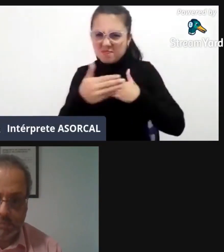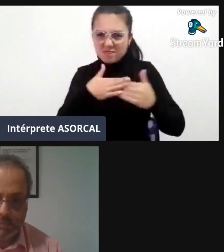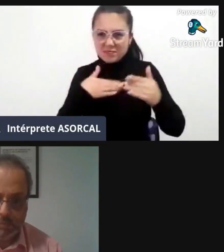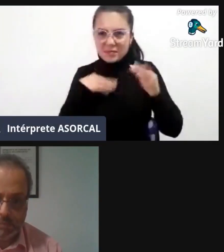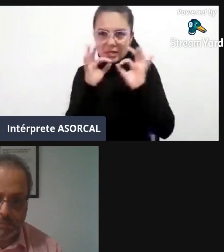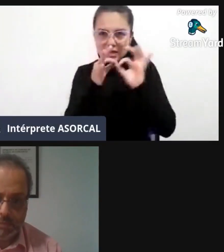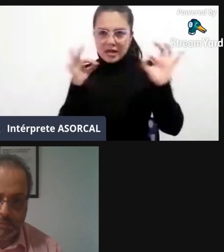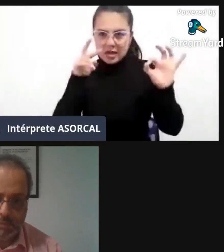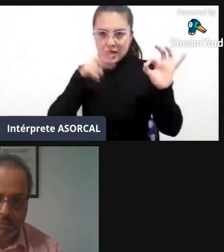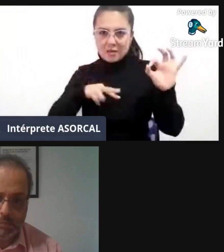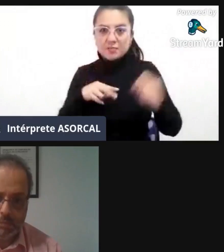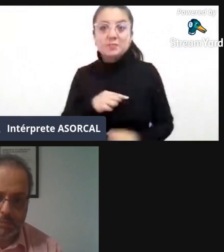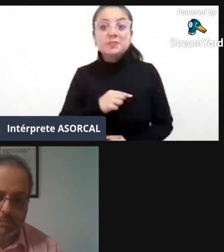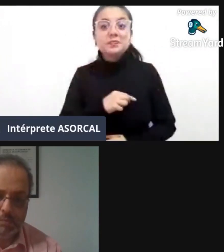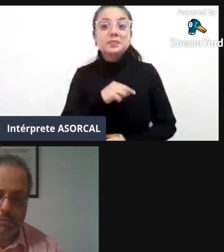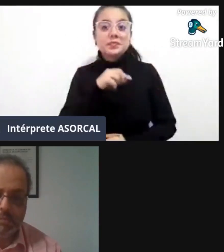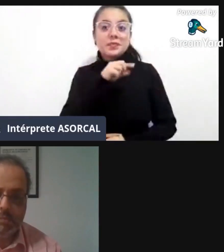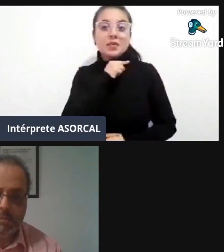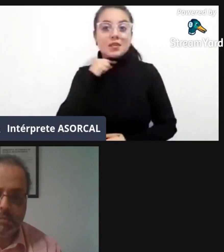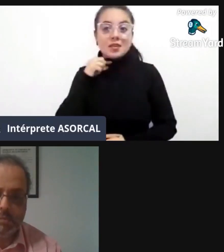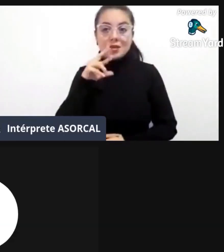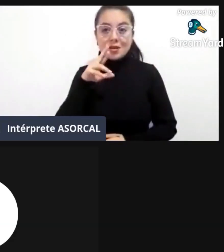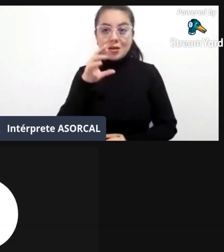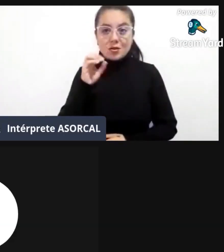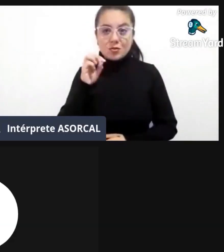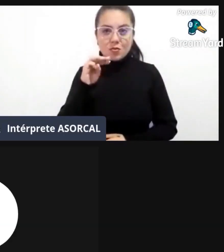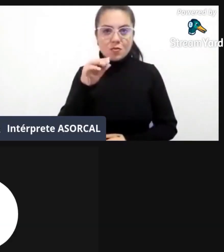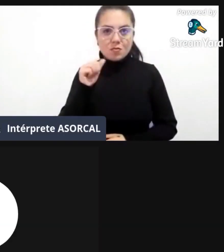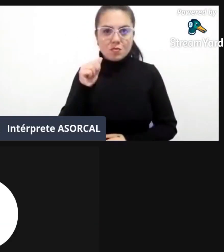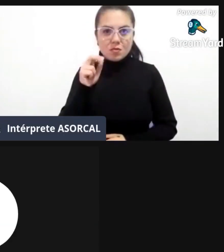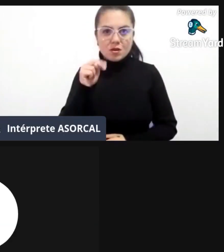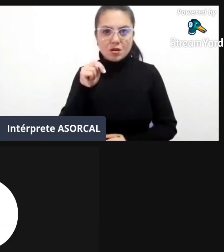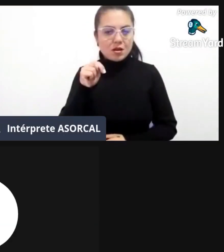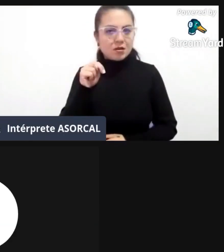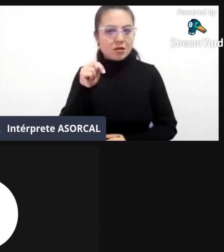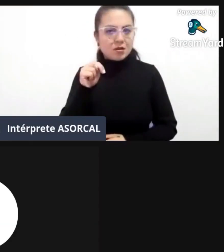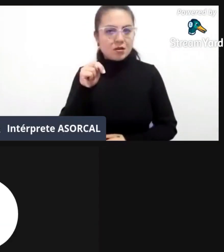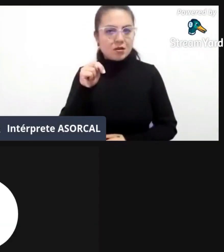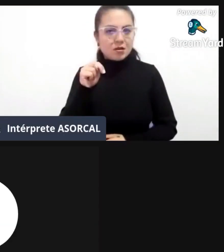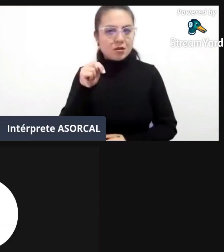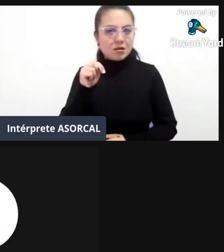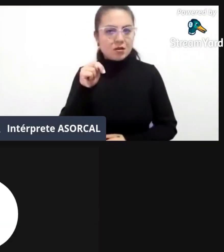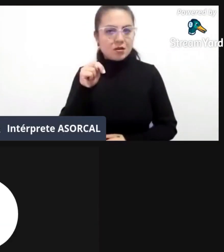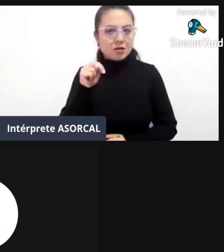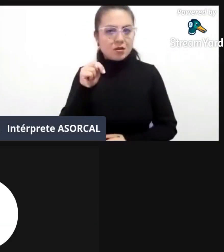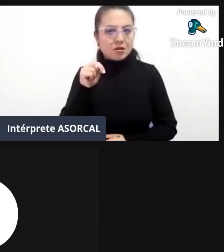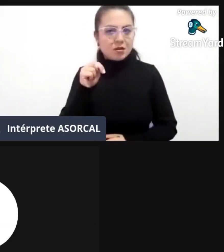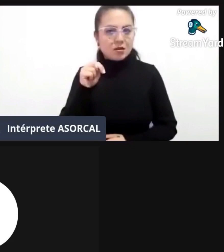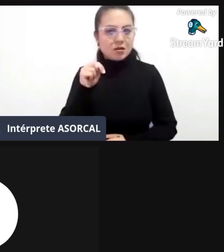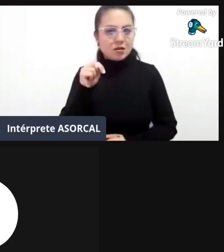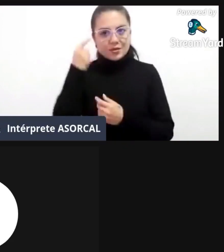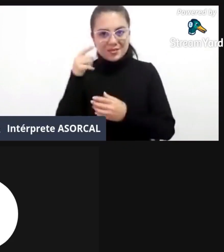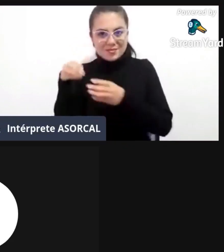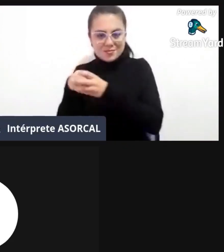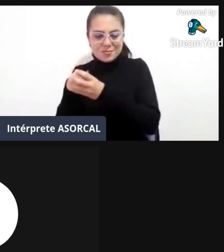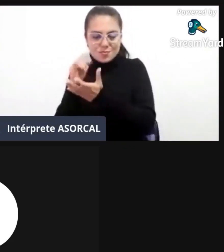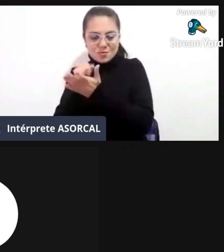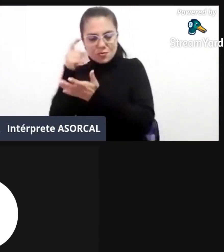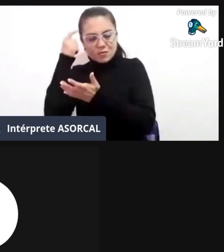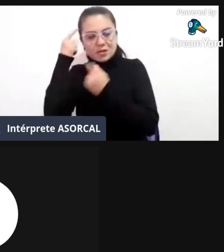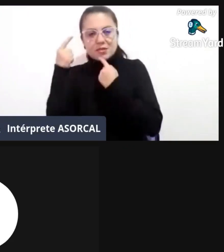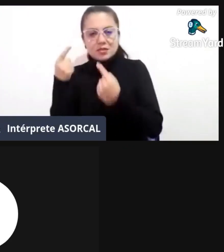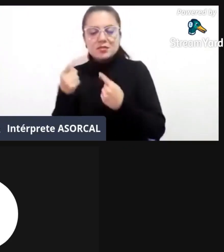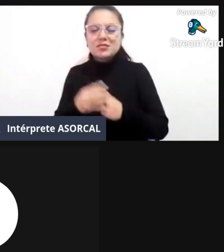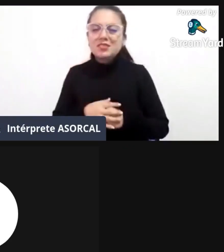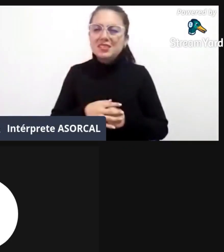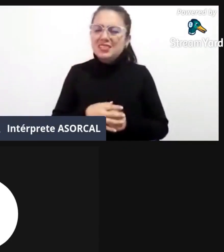Román Mayorga fue uno de los integrantes de la Junta de Gobierno y decía: teníamos la impresión de ser arrastrados